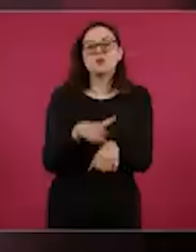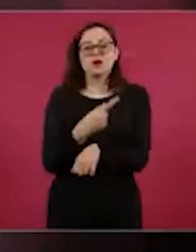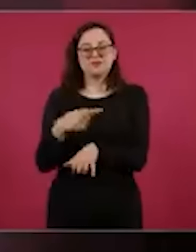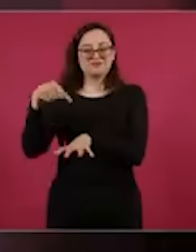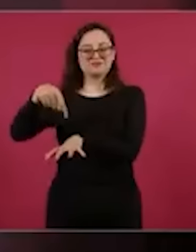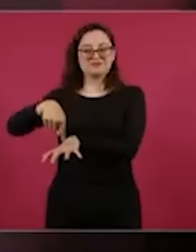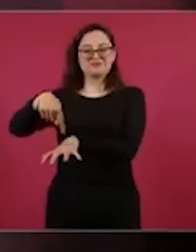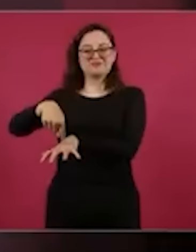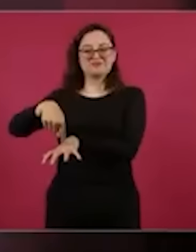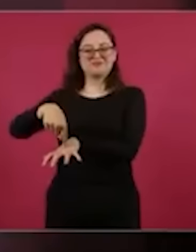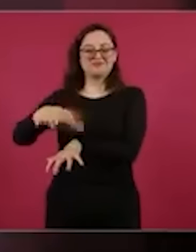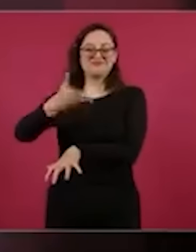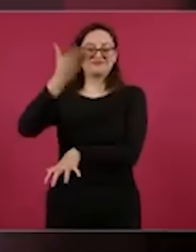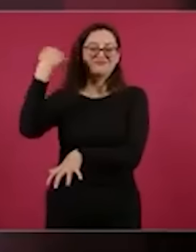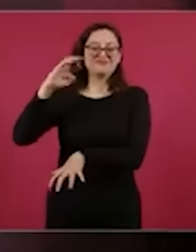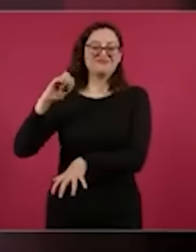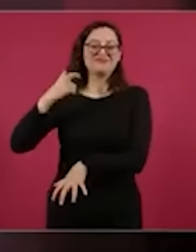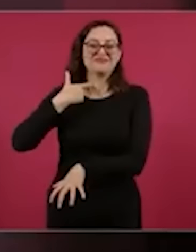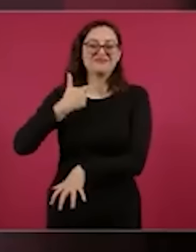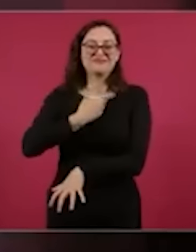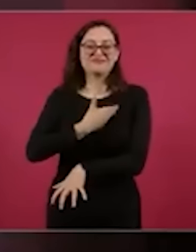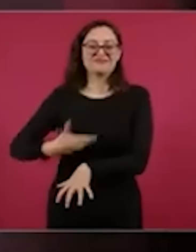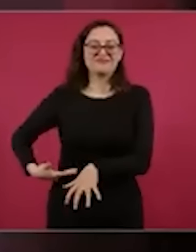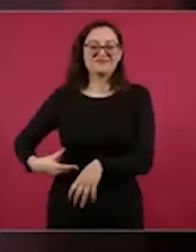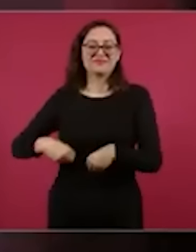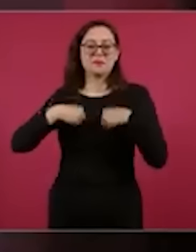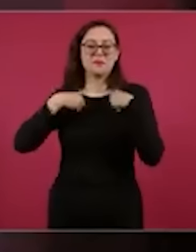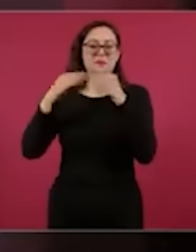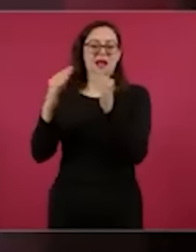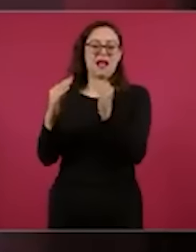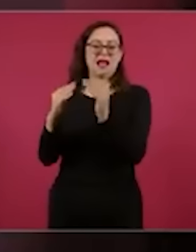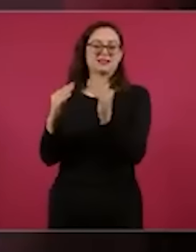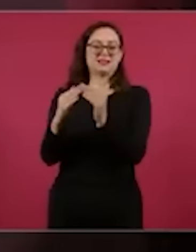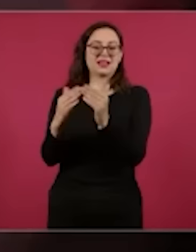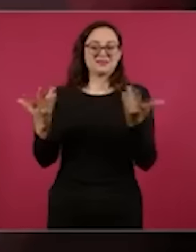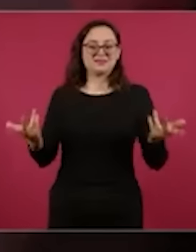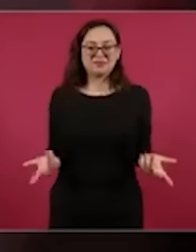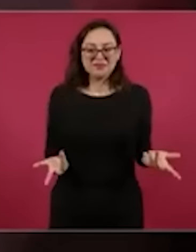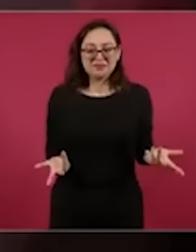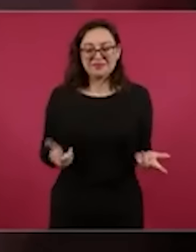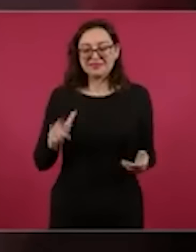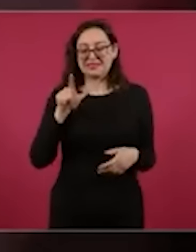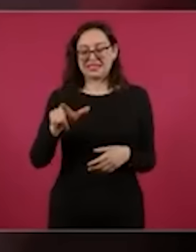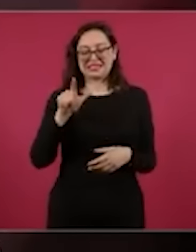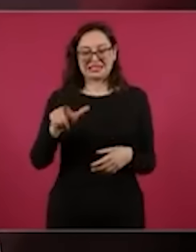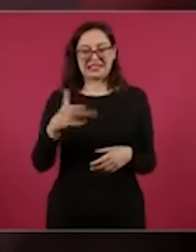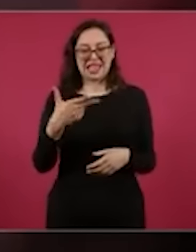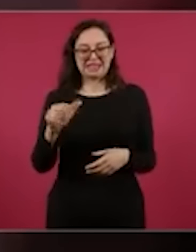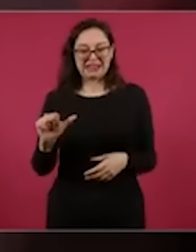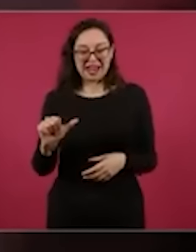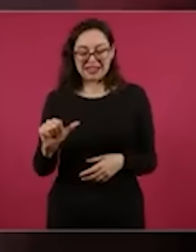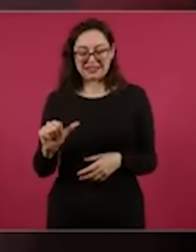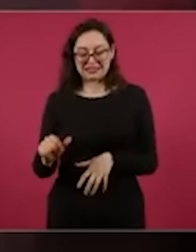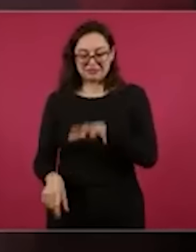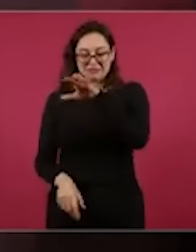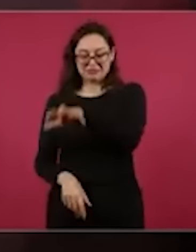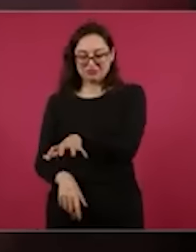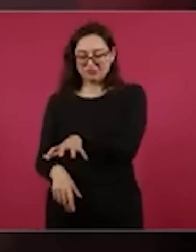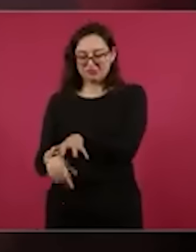oficial de los Pinos, la residencia de los presidentes, y gracias a que el presidente decidió no vivir